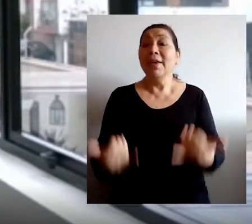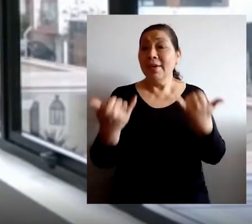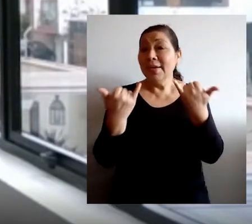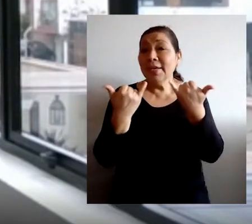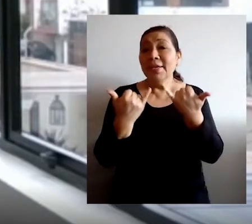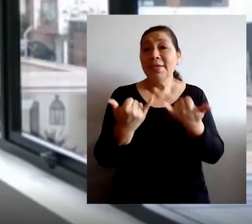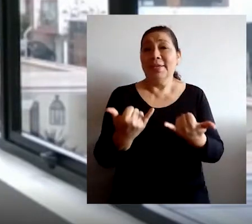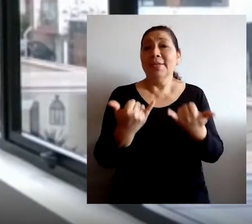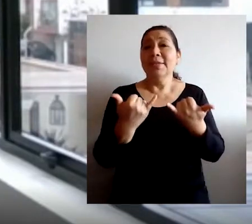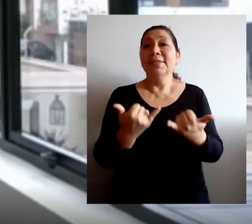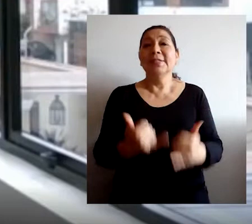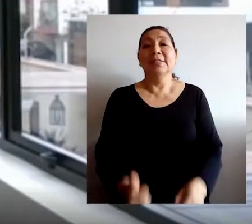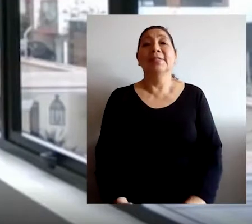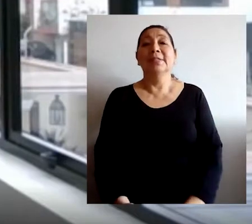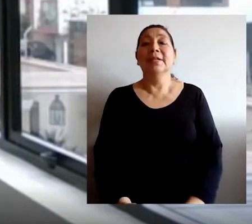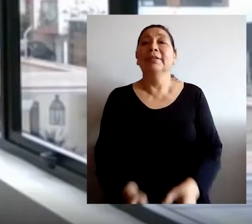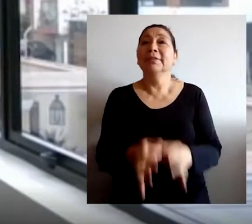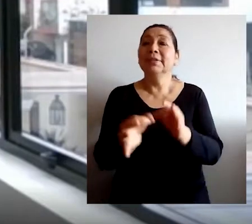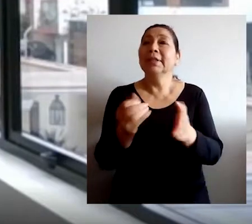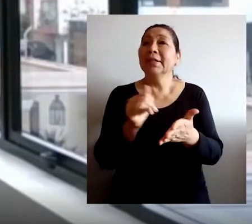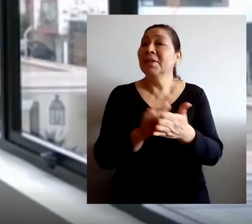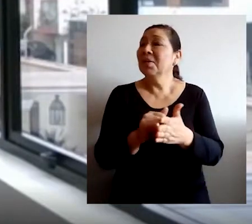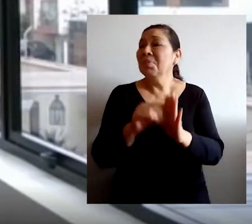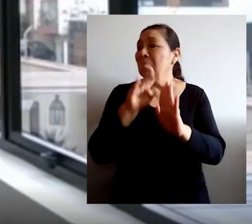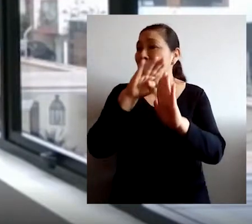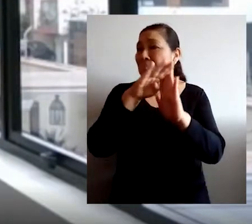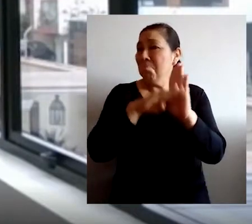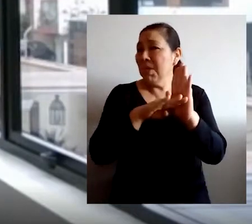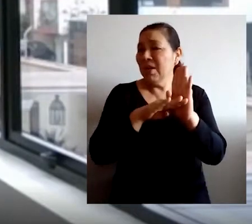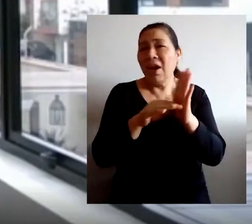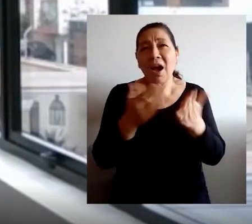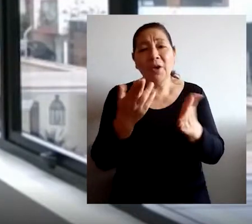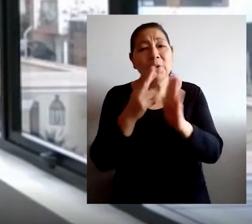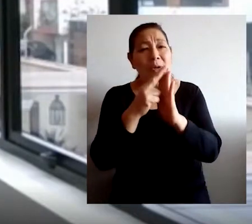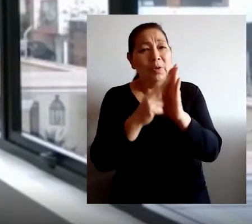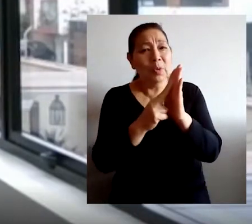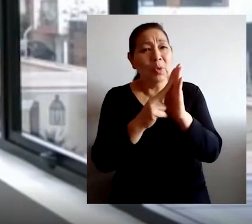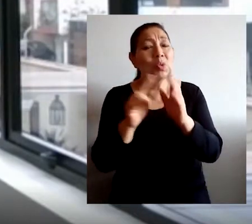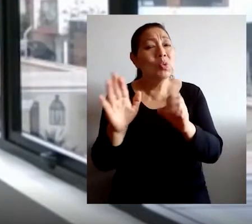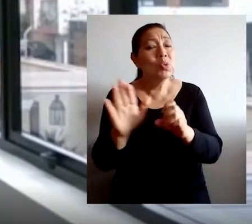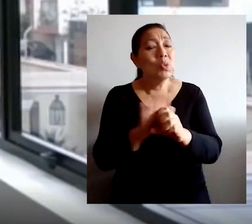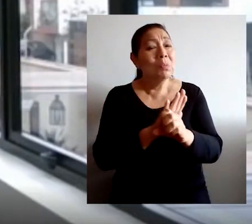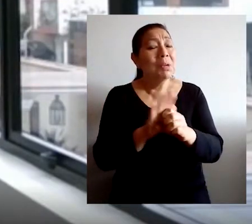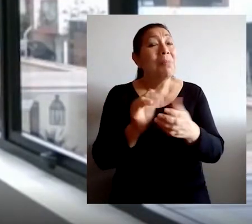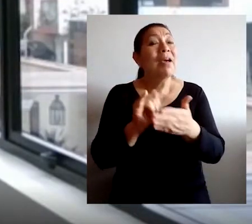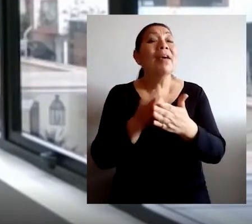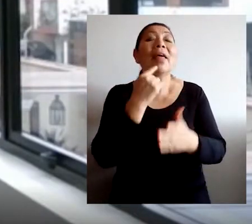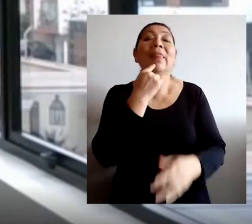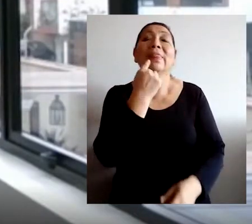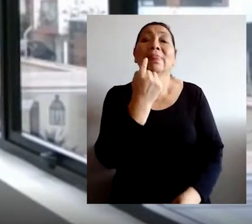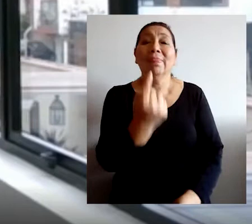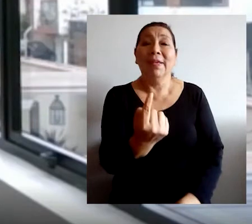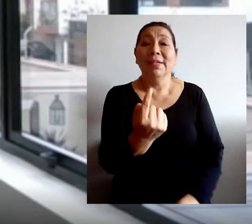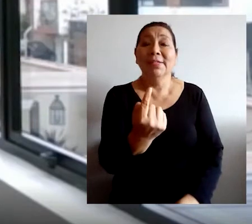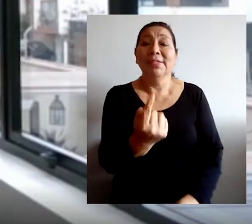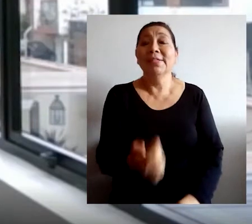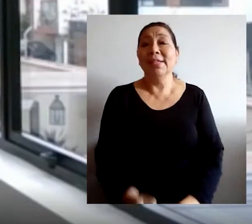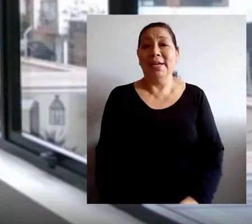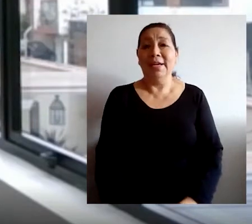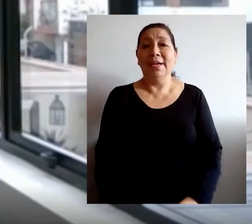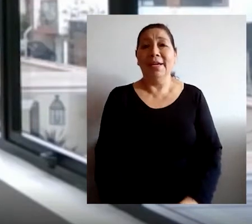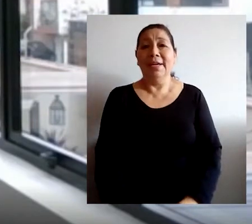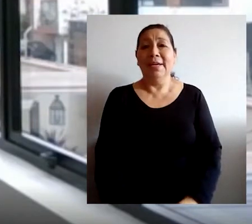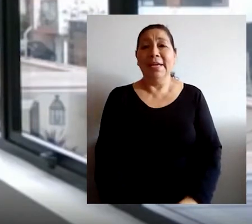este caso, la descripción de los hechos es mínima. Hay una resolución suprema que dice